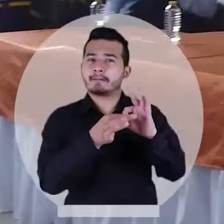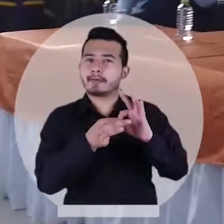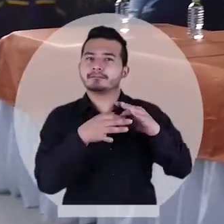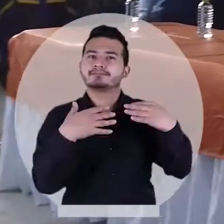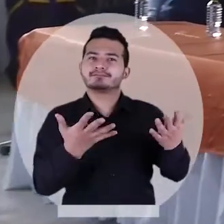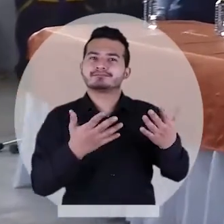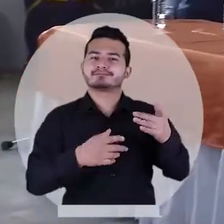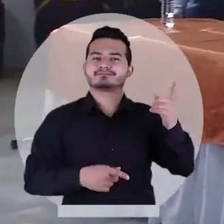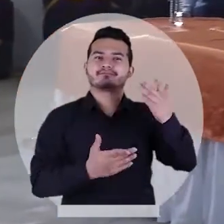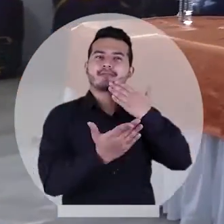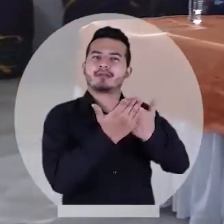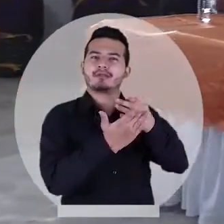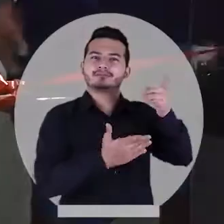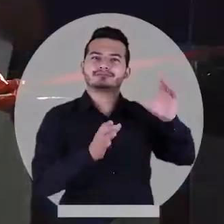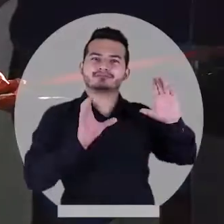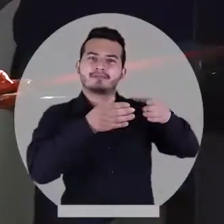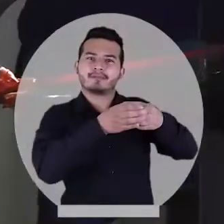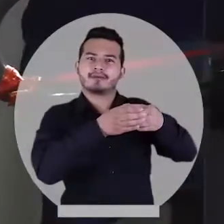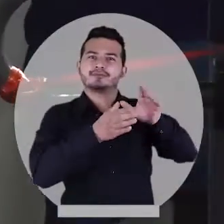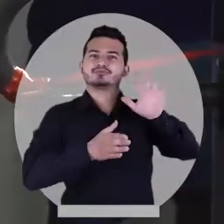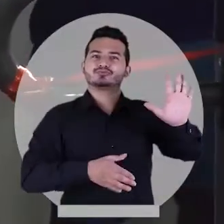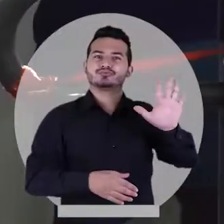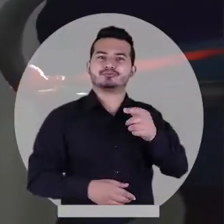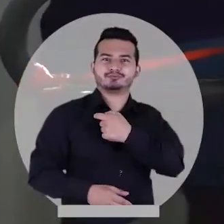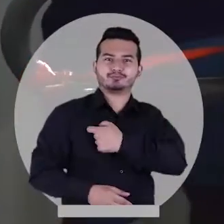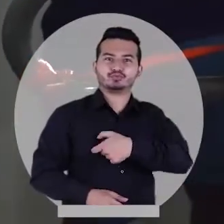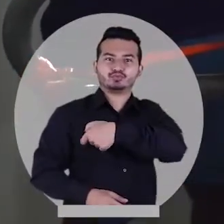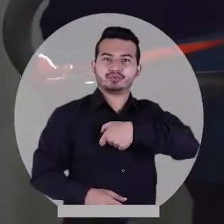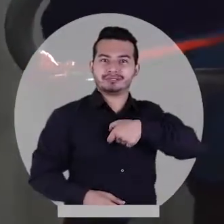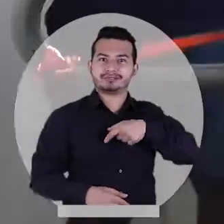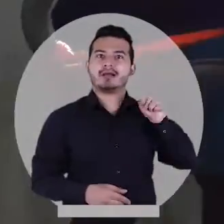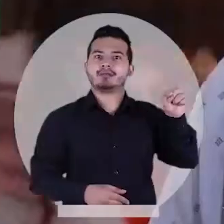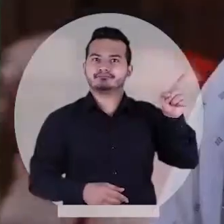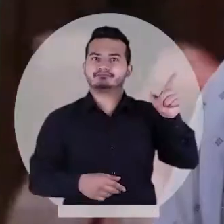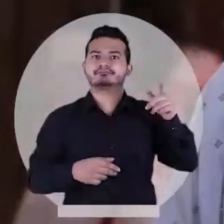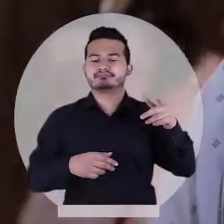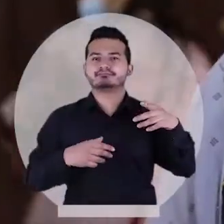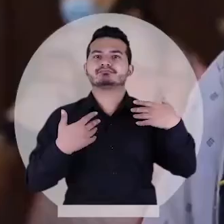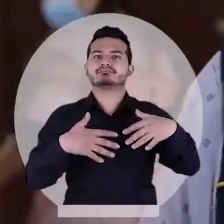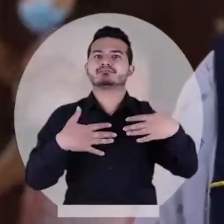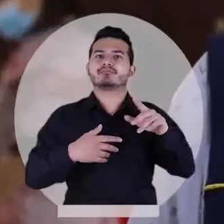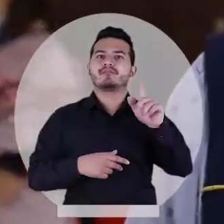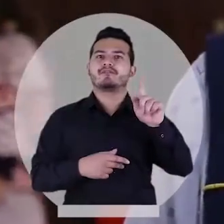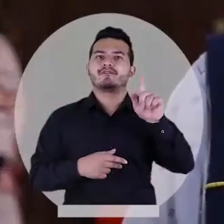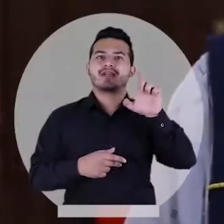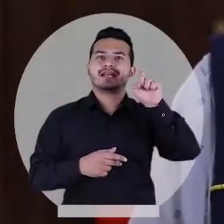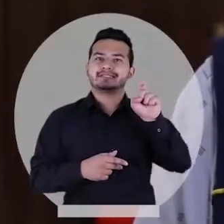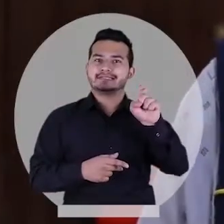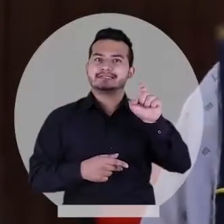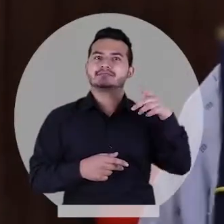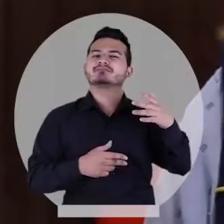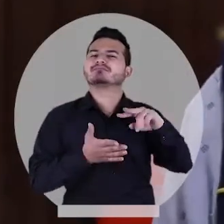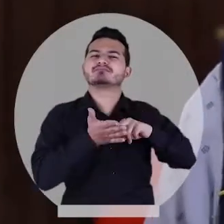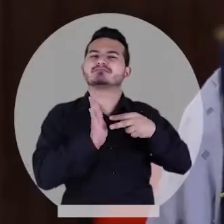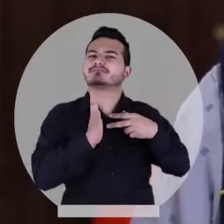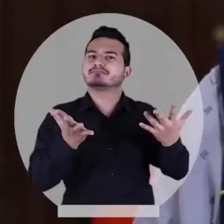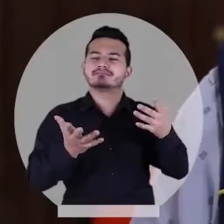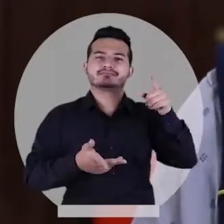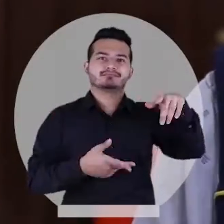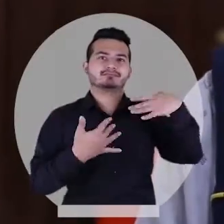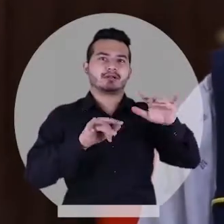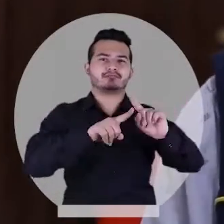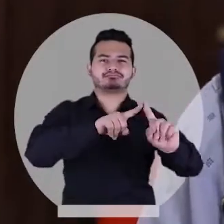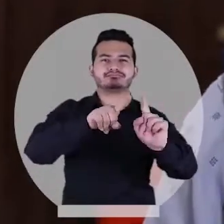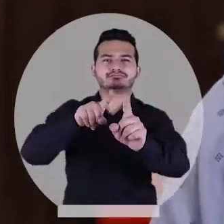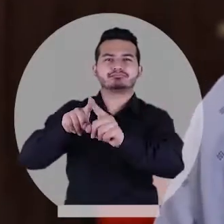en articulación con la Embajada de Suiza, con Flex, con la Pastoral Social y Secretaría de Bienestar Social, con